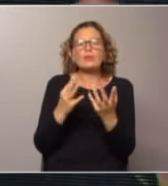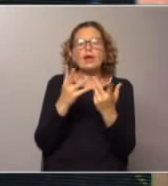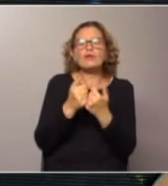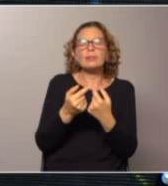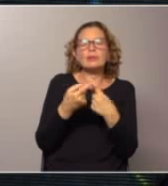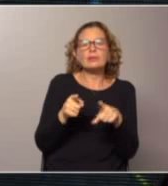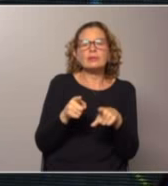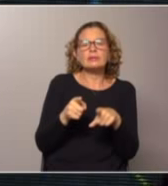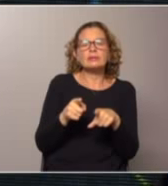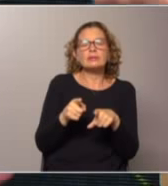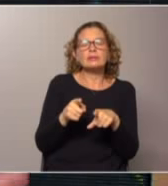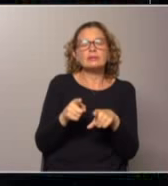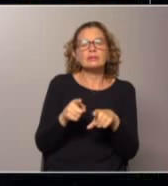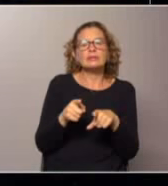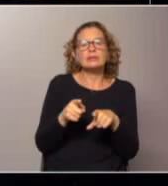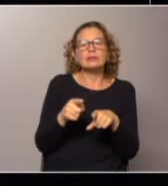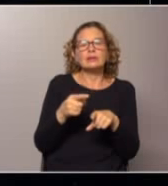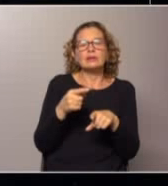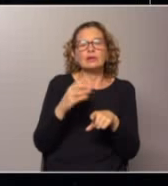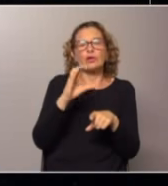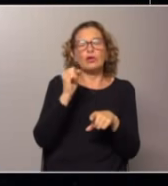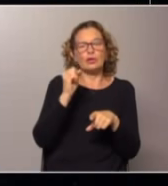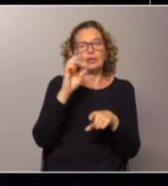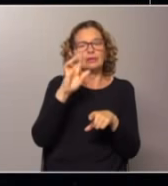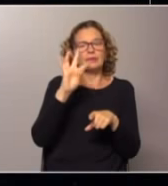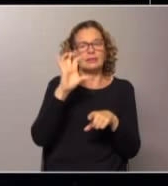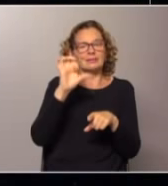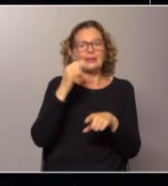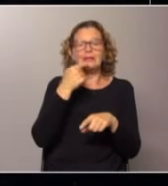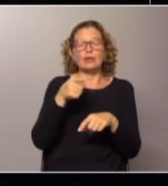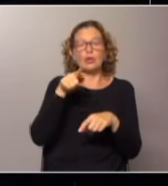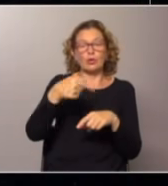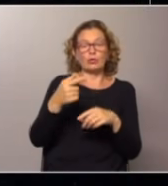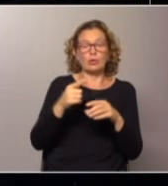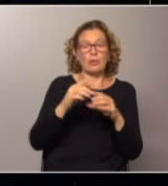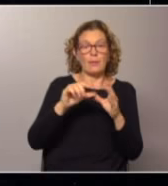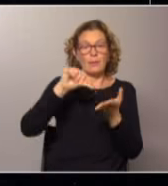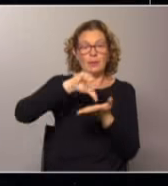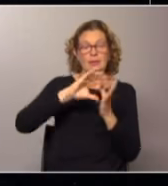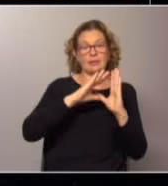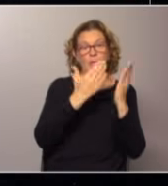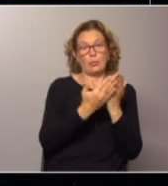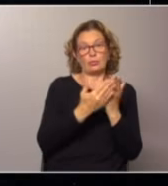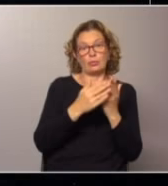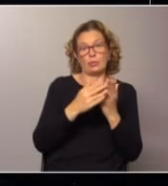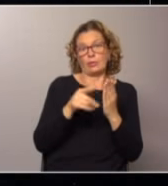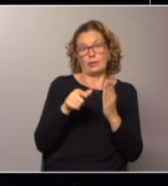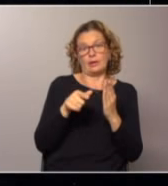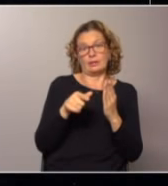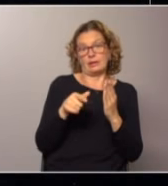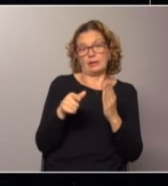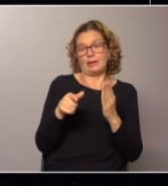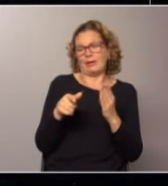alexandro caso cortés dijo el otro día en ningún otro país del mundo baile ni yo estaríamos en el mismo partido claro en mí les digo